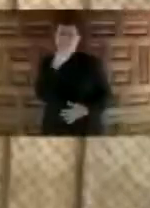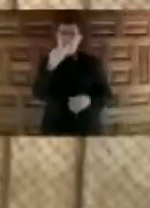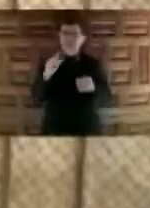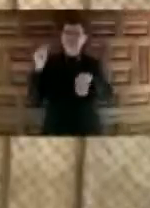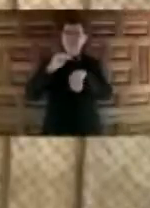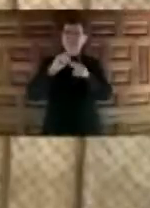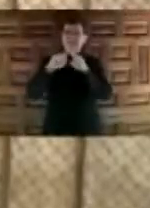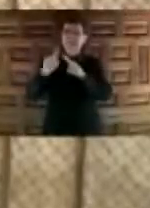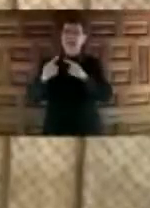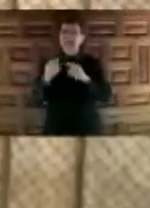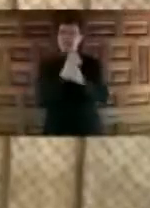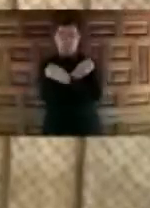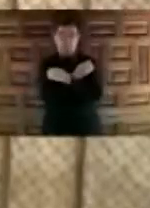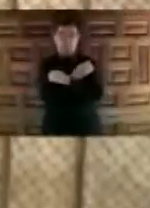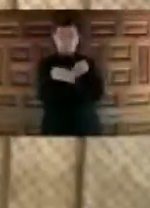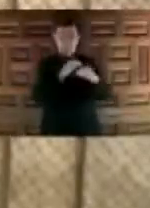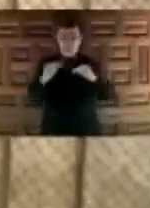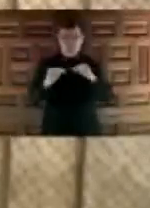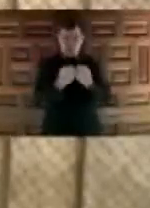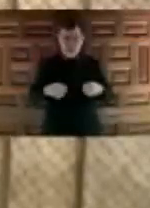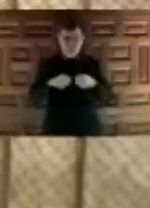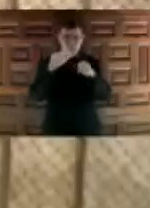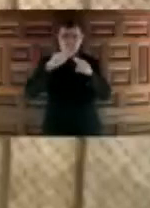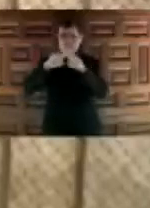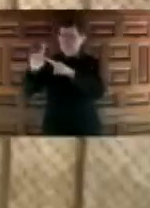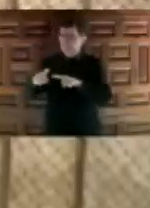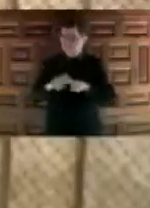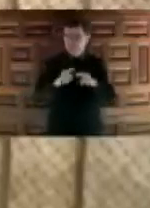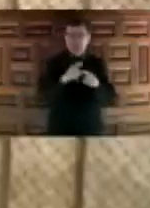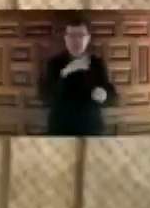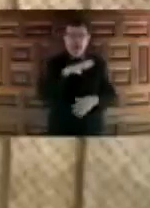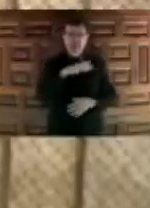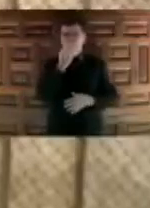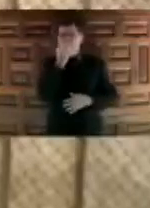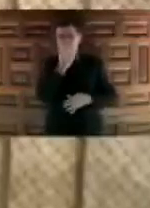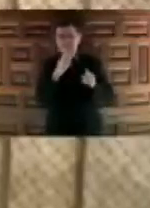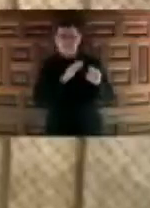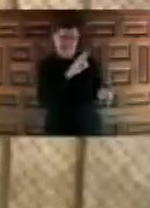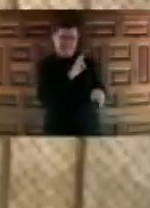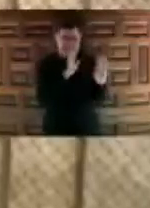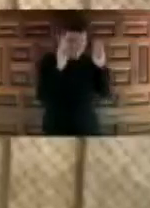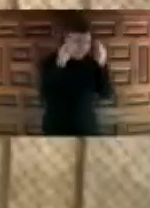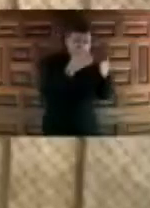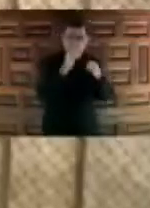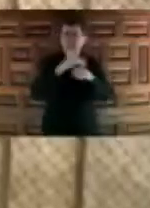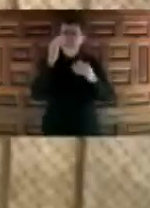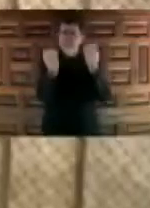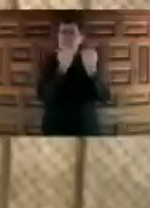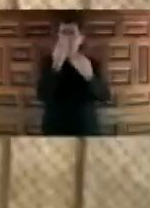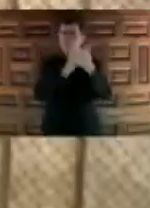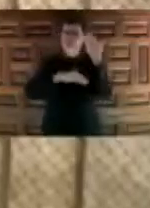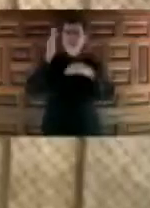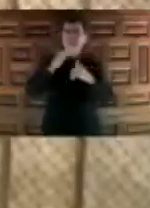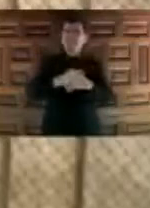en Política de la Educación, Movimientos Sociales, Privatización Educativa y Educación Superior.